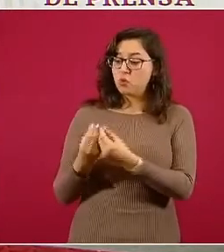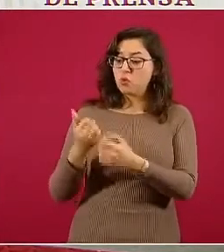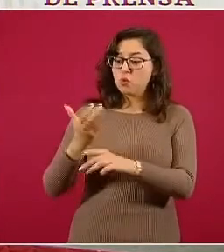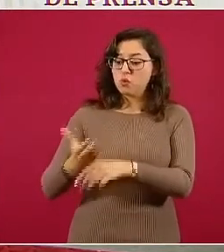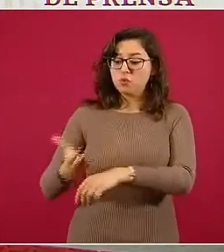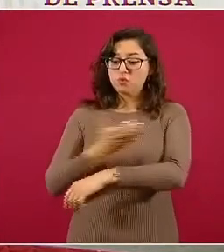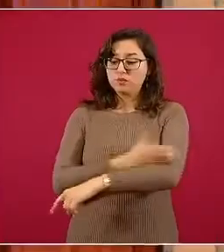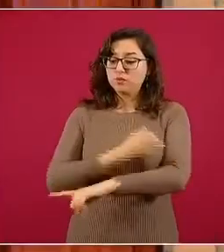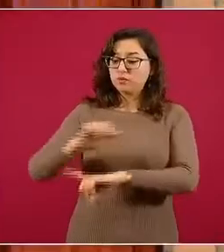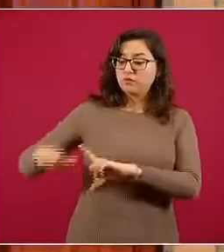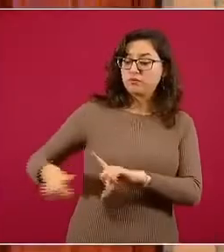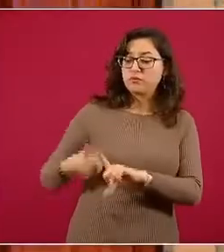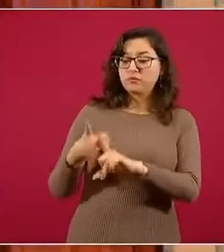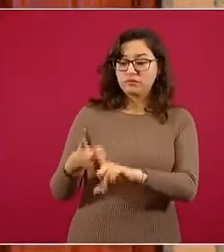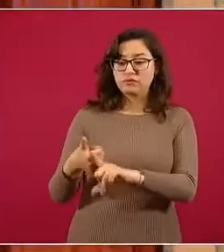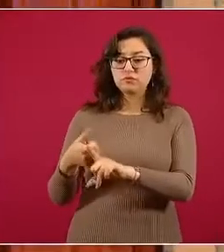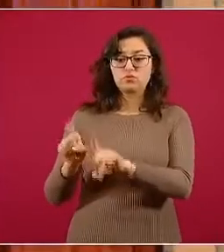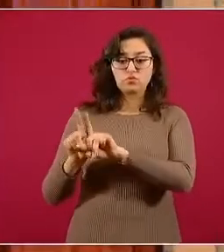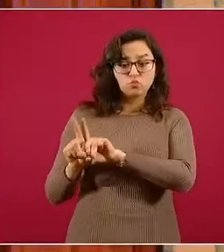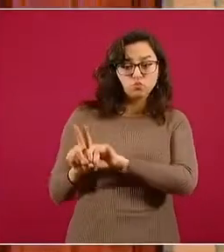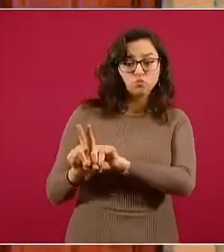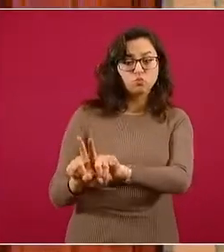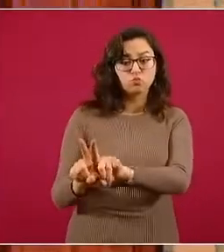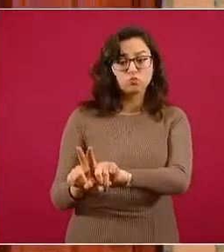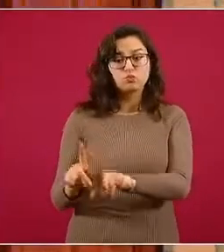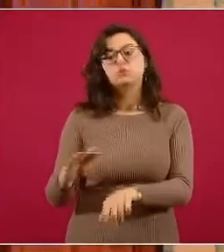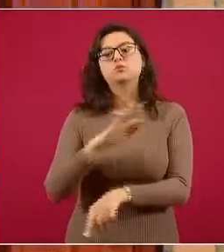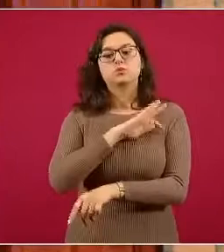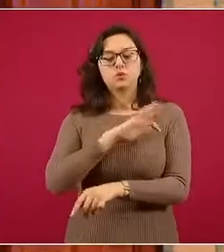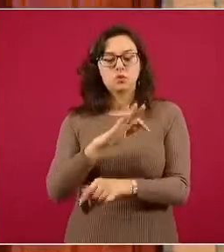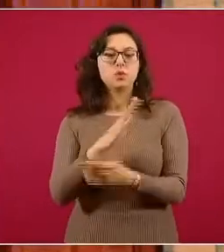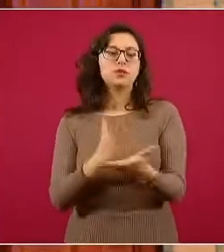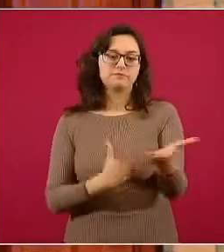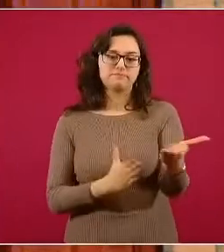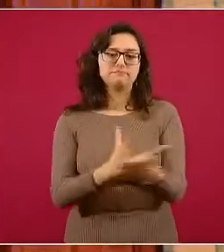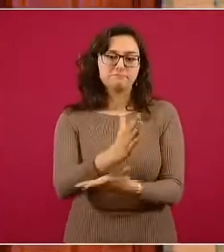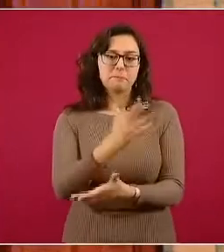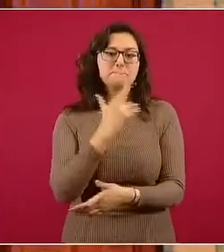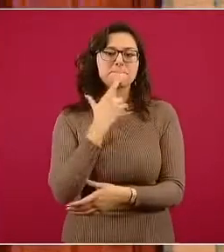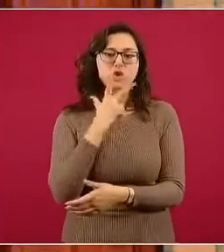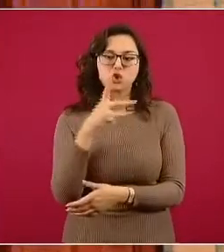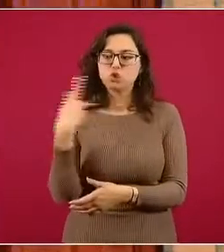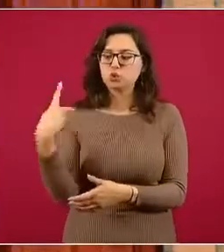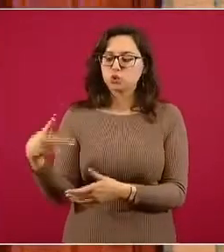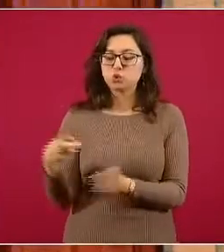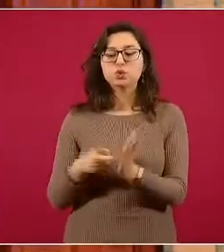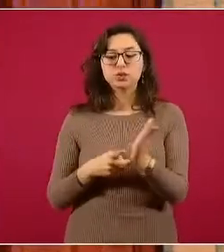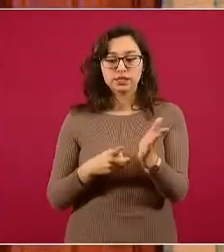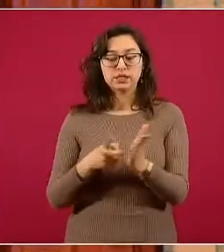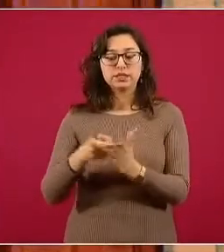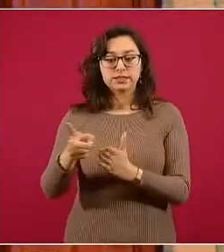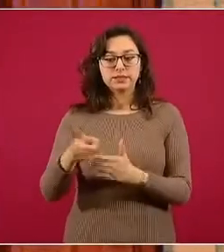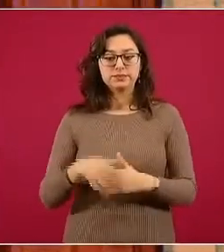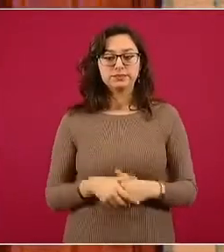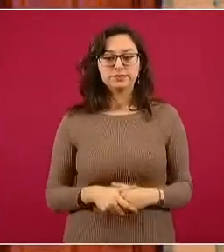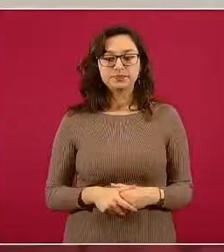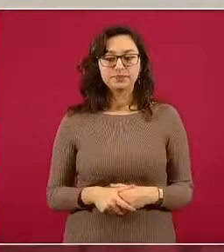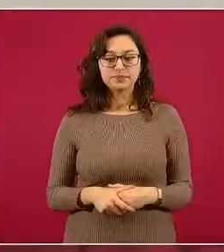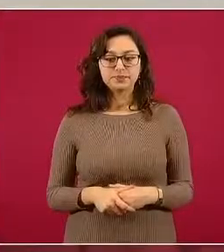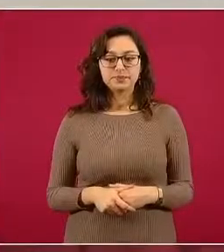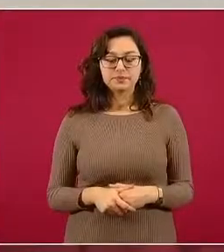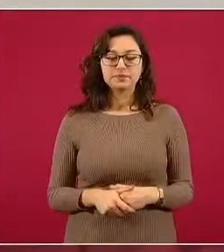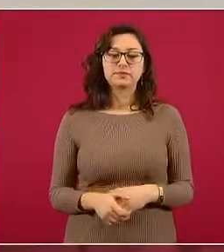ese proceso y entonces pueda contribuir al acceso que esta persona tiene derecho en materia de atención médica.